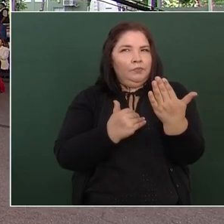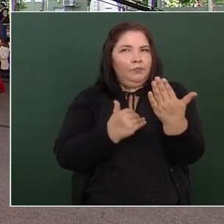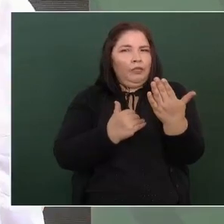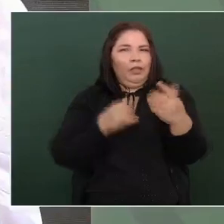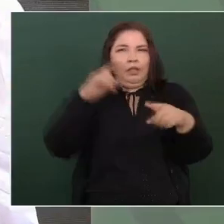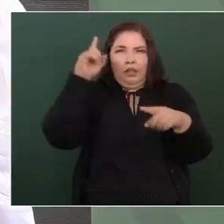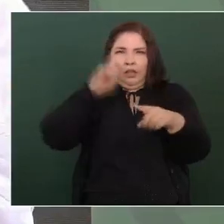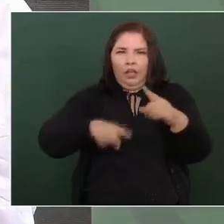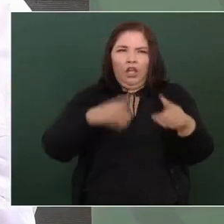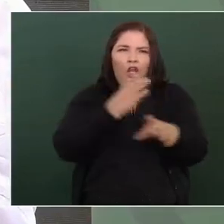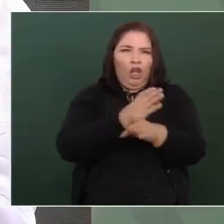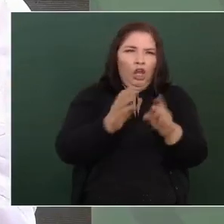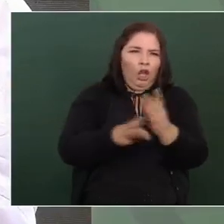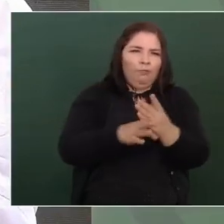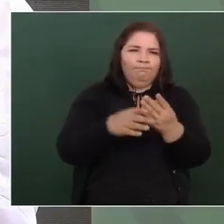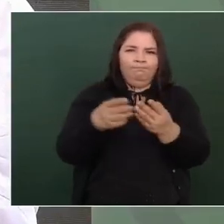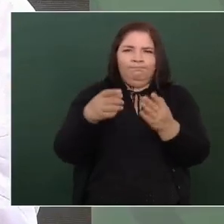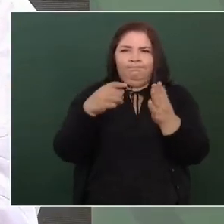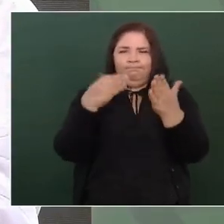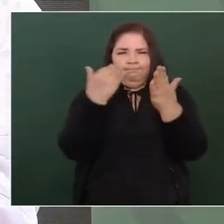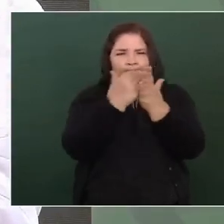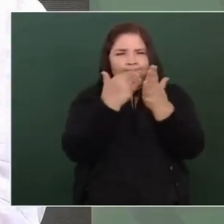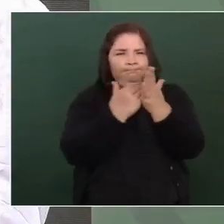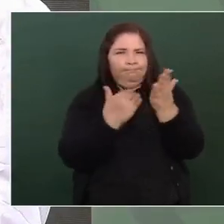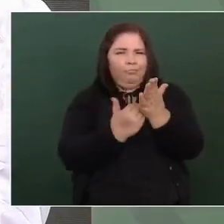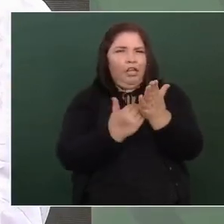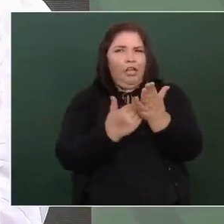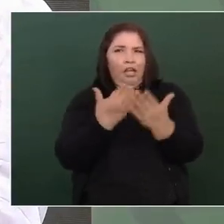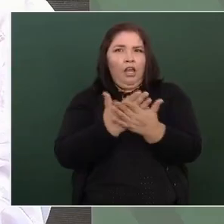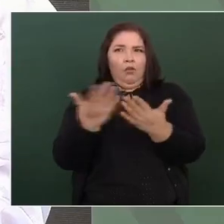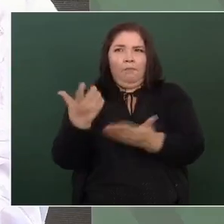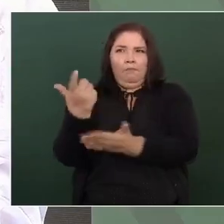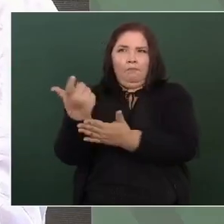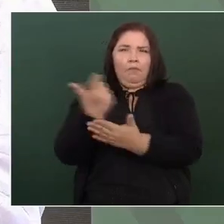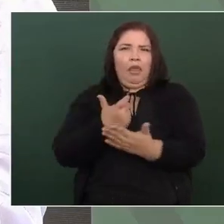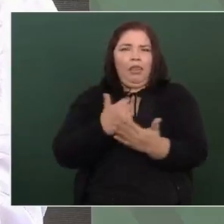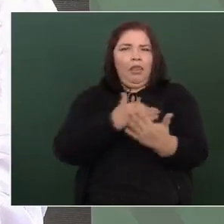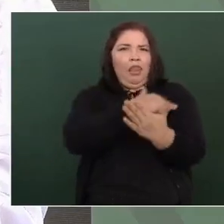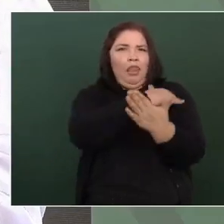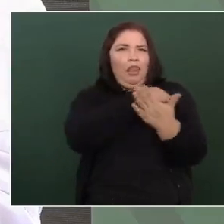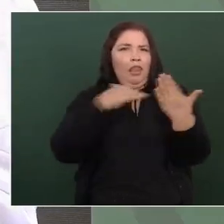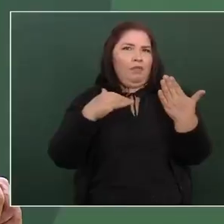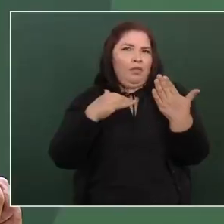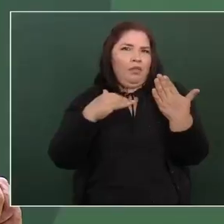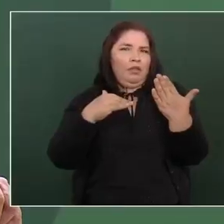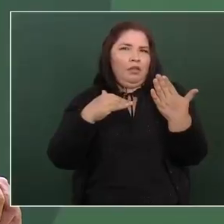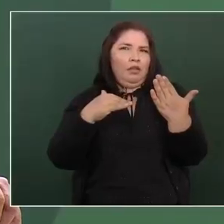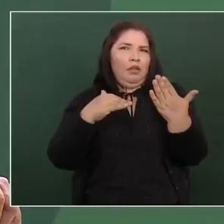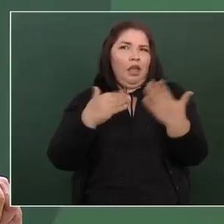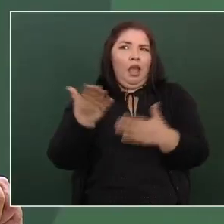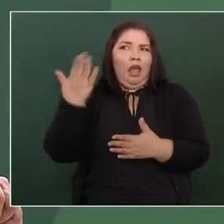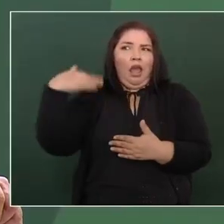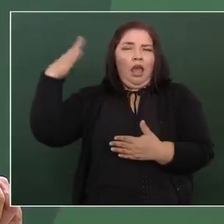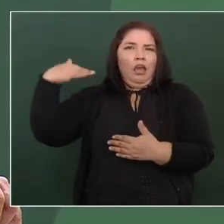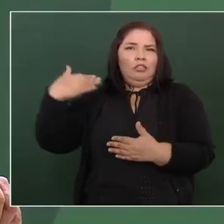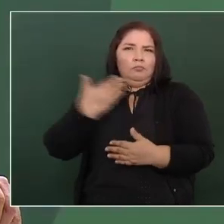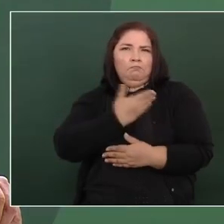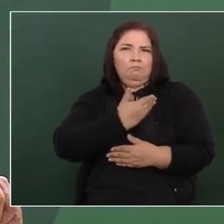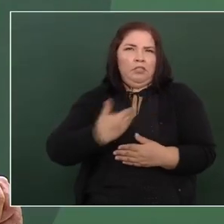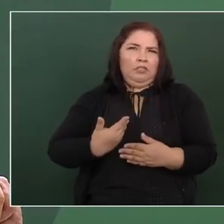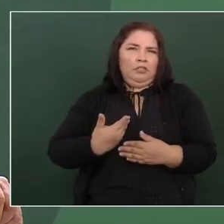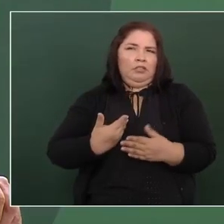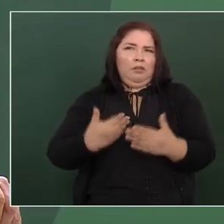me quité prestaciones, gano la mitad de lo que ganaba formalmente